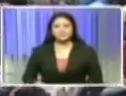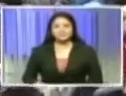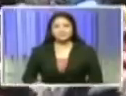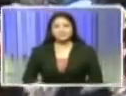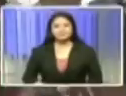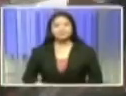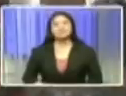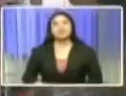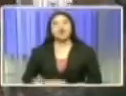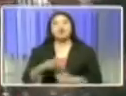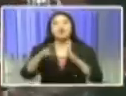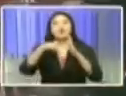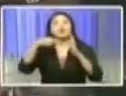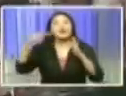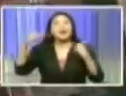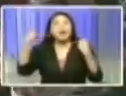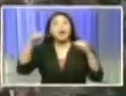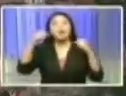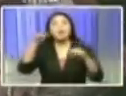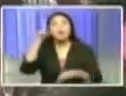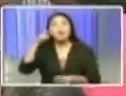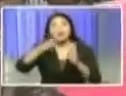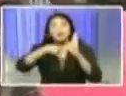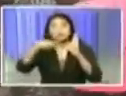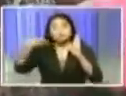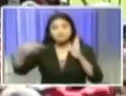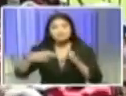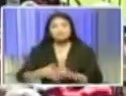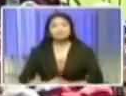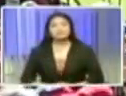Los recreadores, recreadoras.